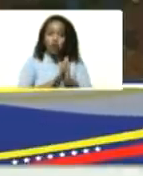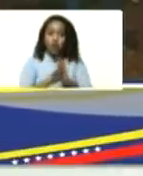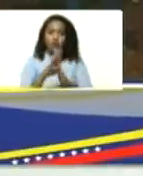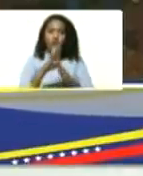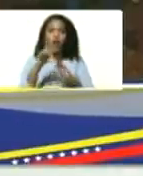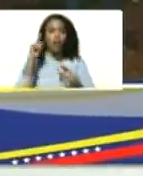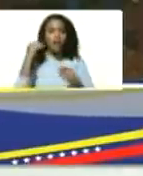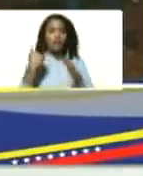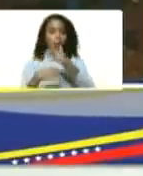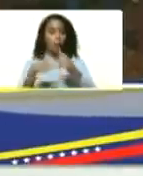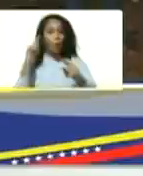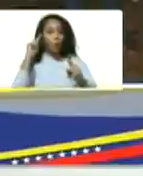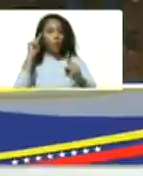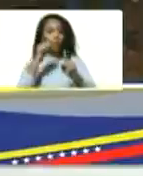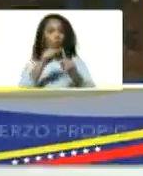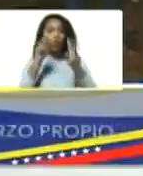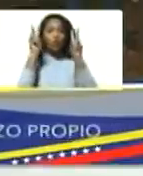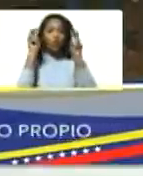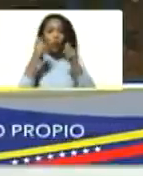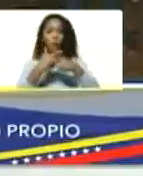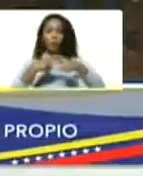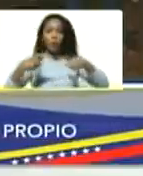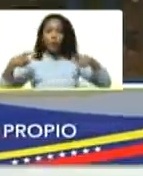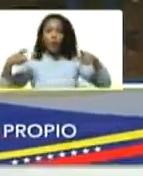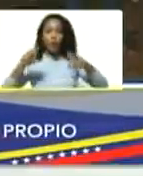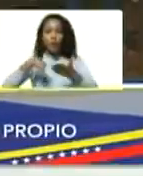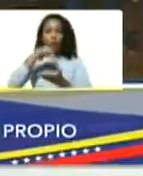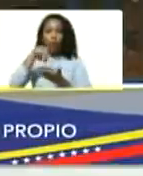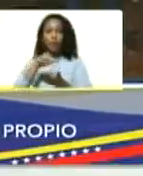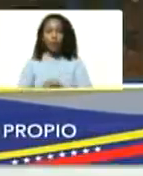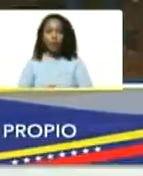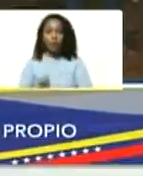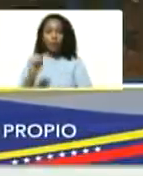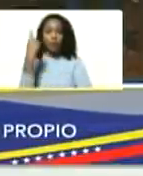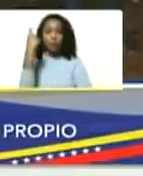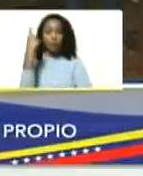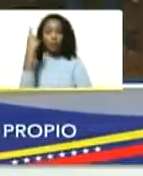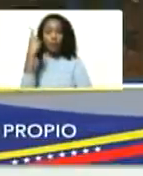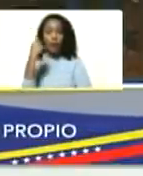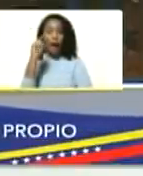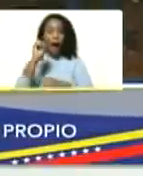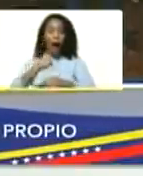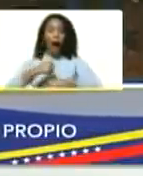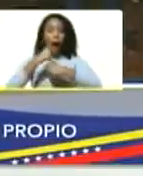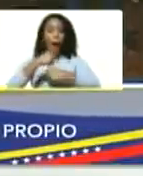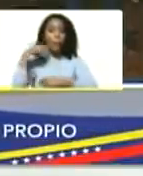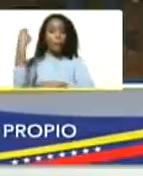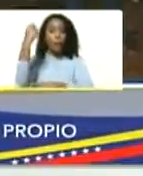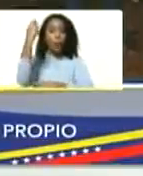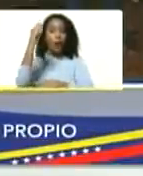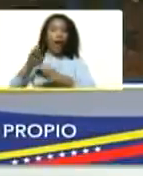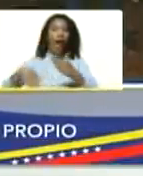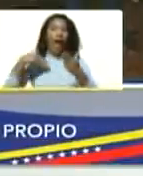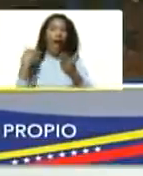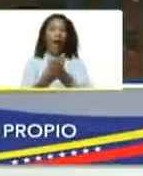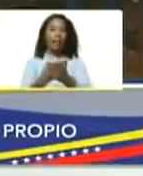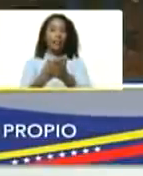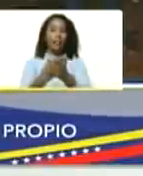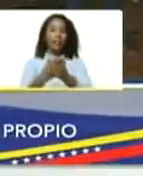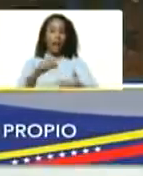nueva prosperidad nacional primer jinete de la pobre hasta la victoria